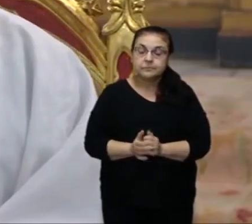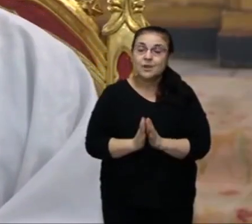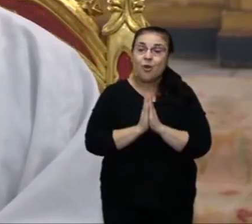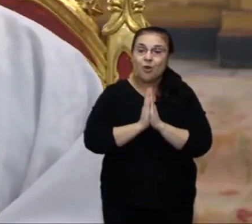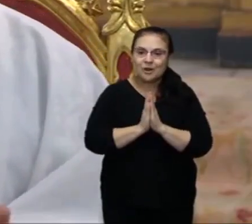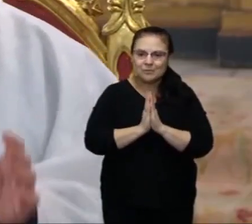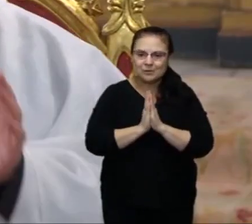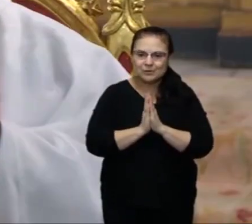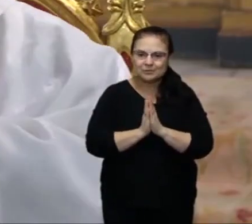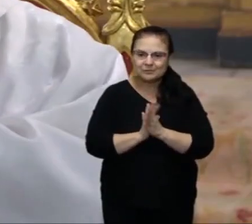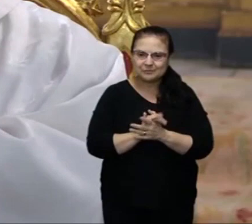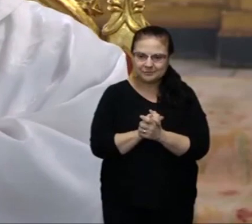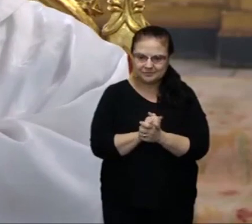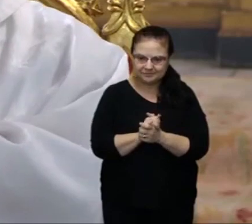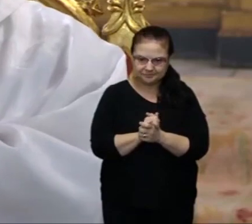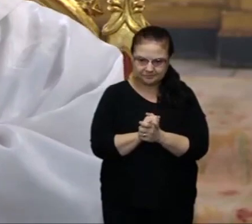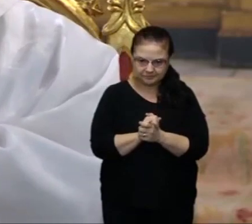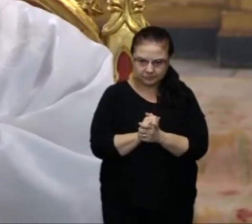Oremos.